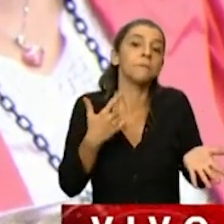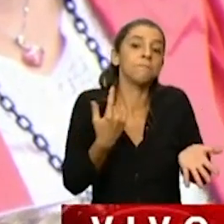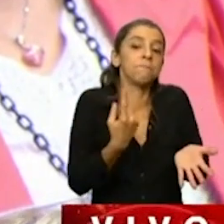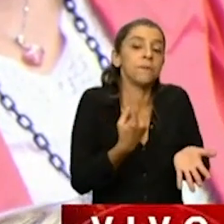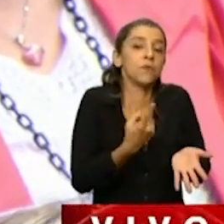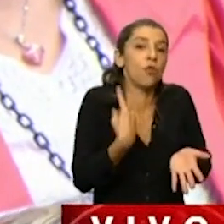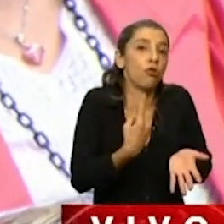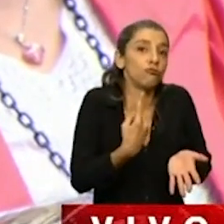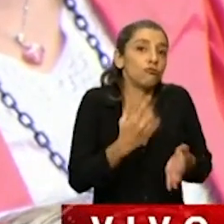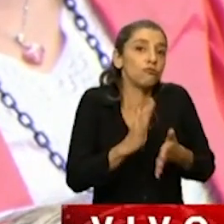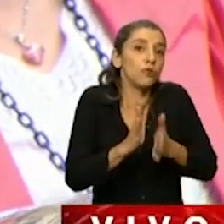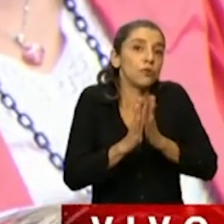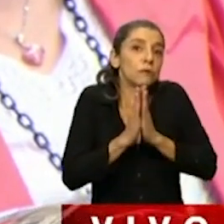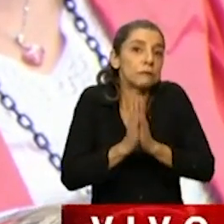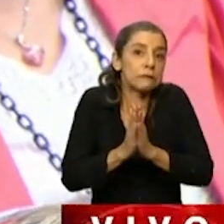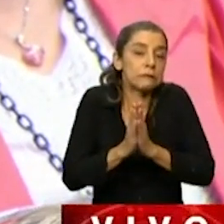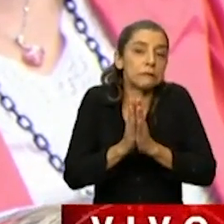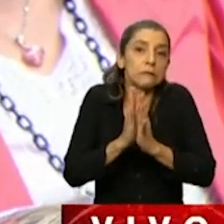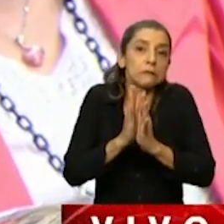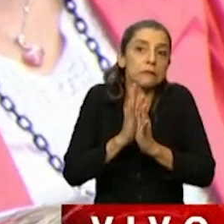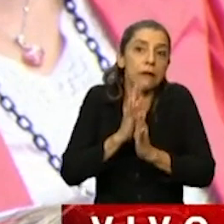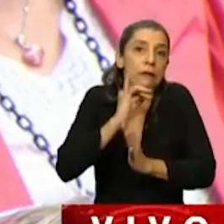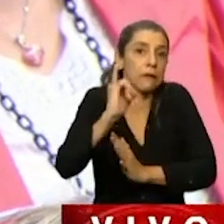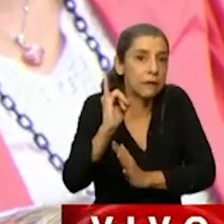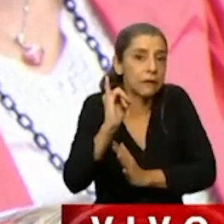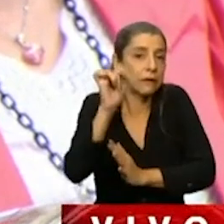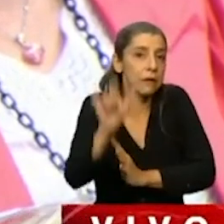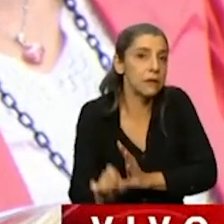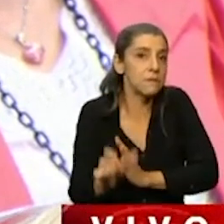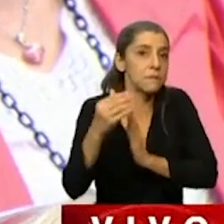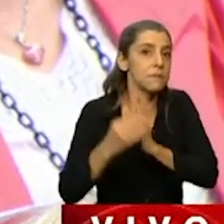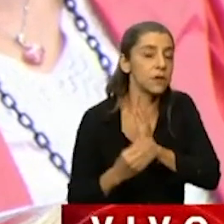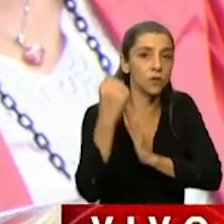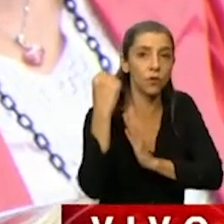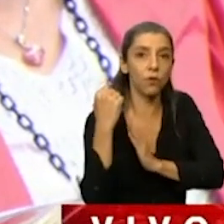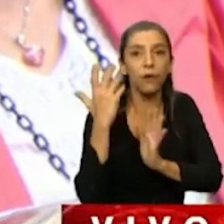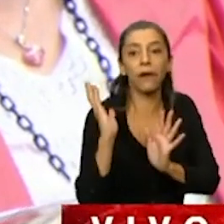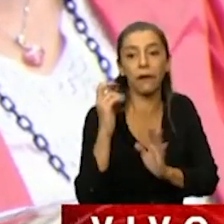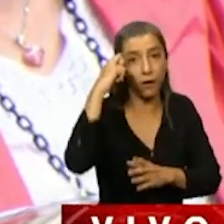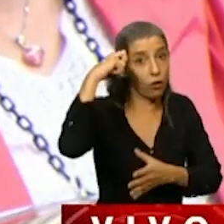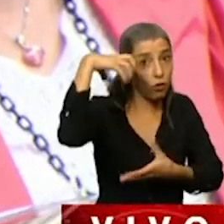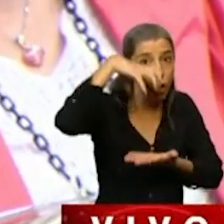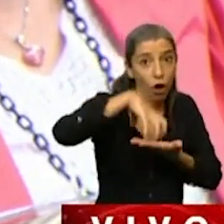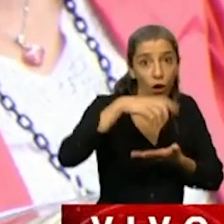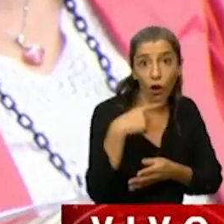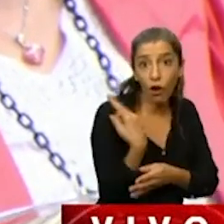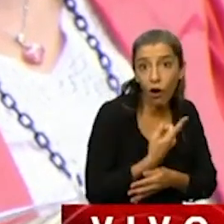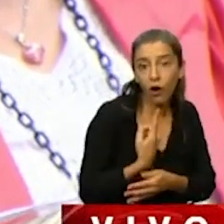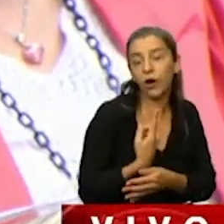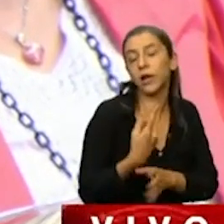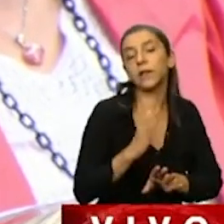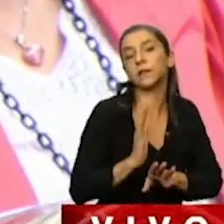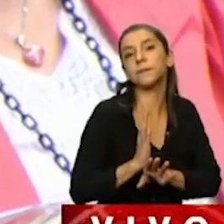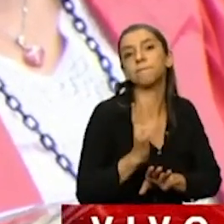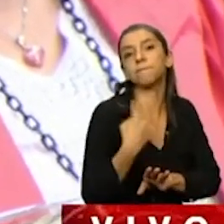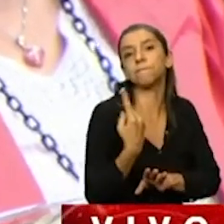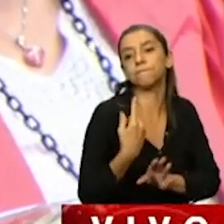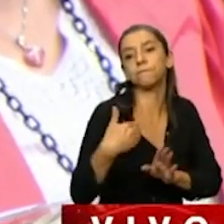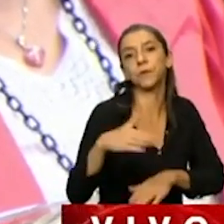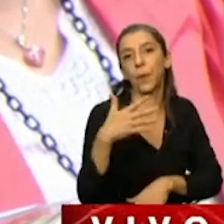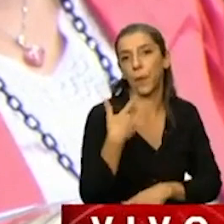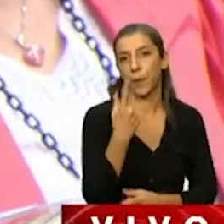transmitámosle al ministro de Economía de la Argentina que el Congreso de la Nación va a